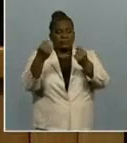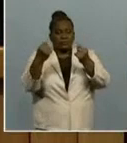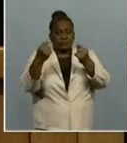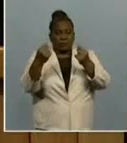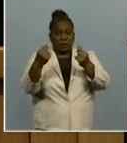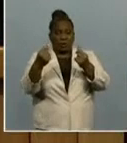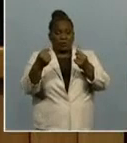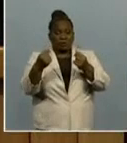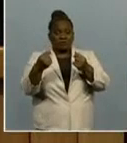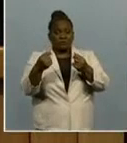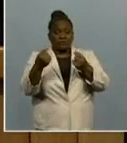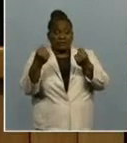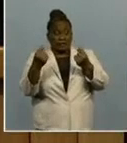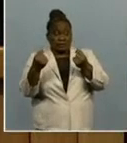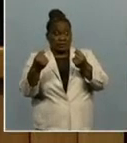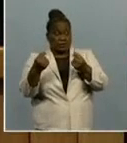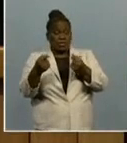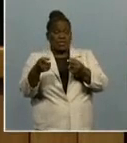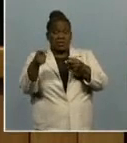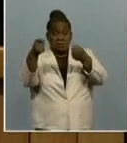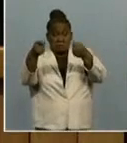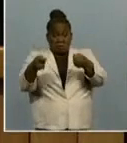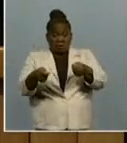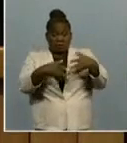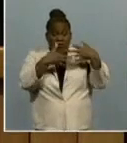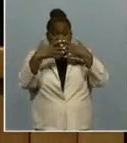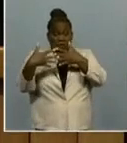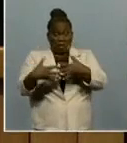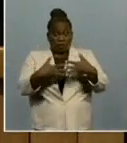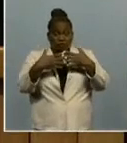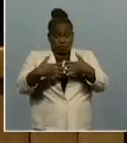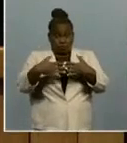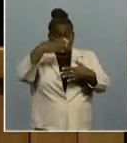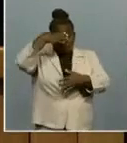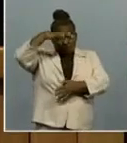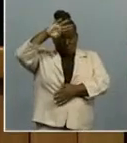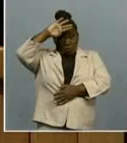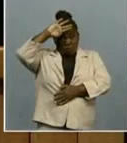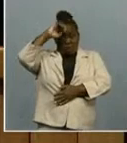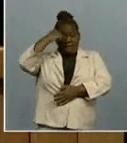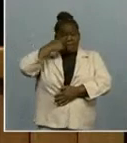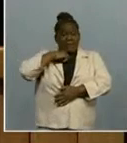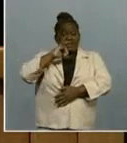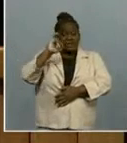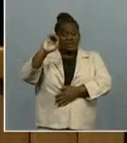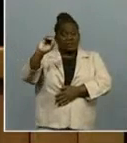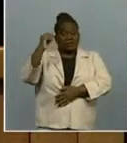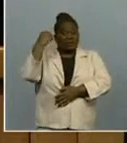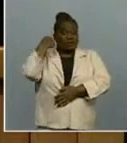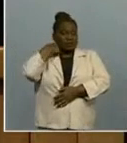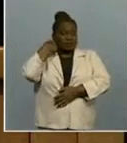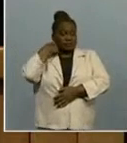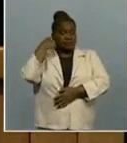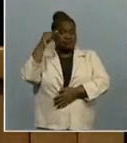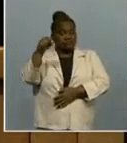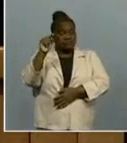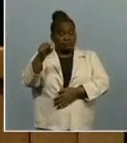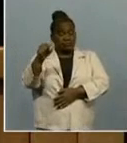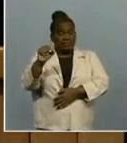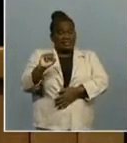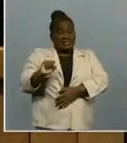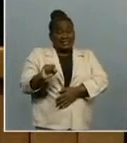y financiero impuesto por los estados unidos a cuba por más de 60 años arreciado